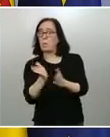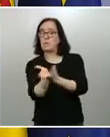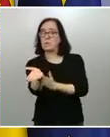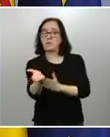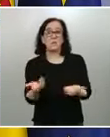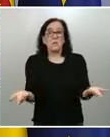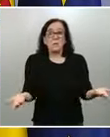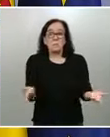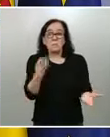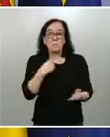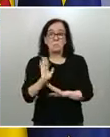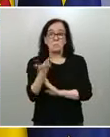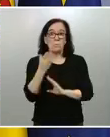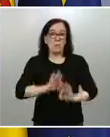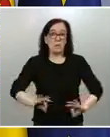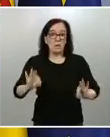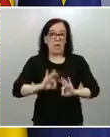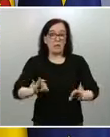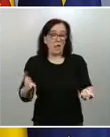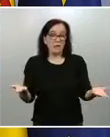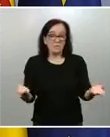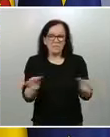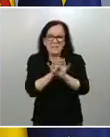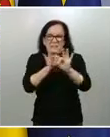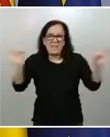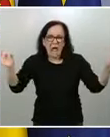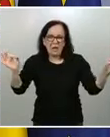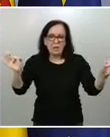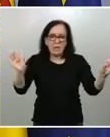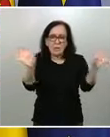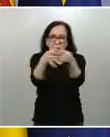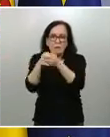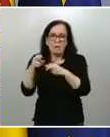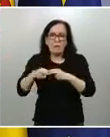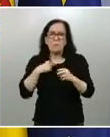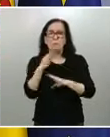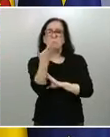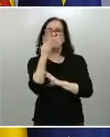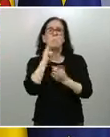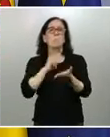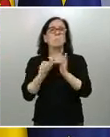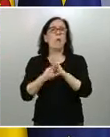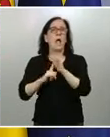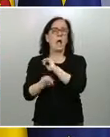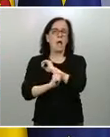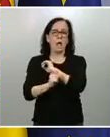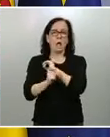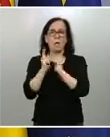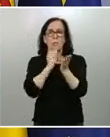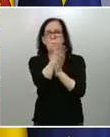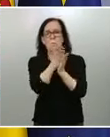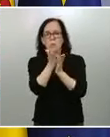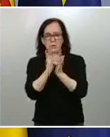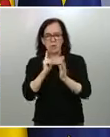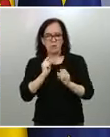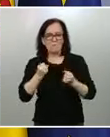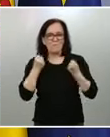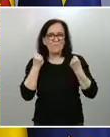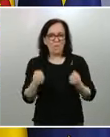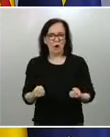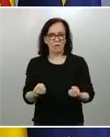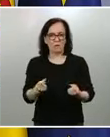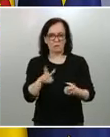expuesto nadie ha expuesto un plan alternativo con la suficiente fuerza como para